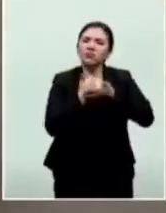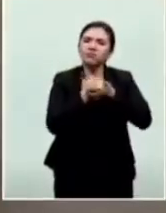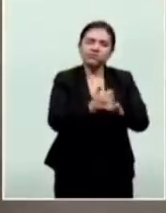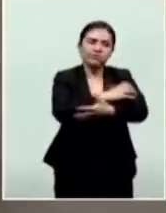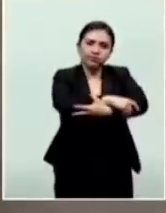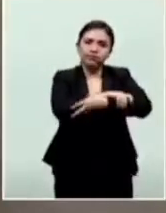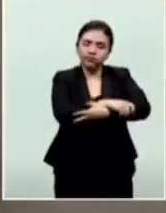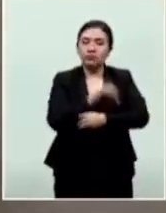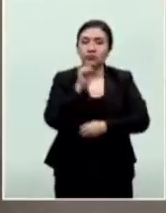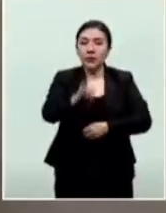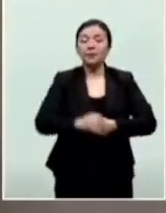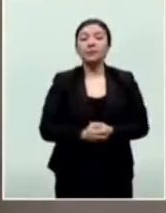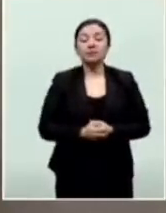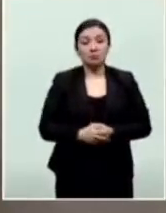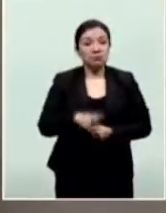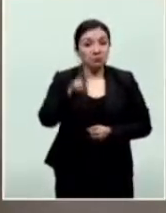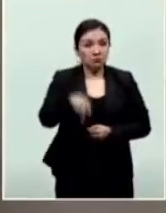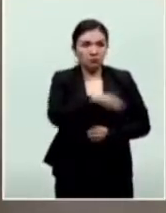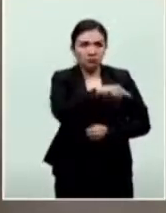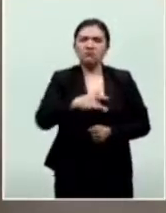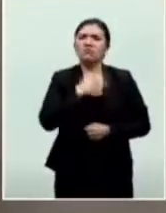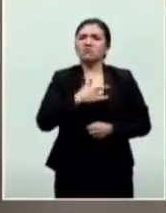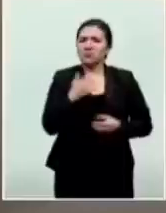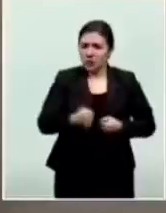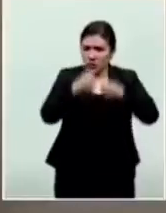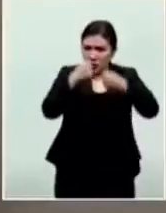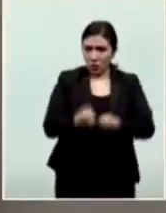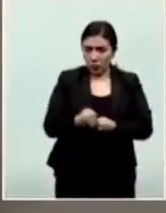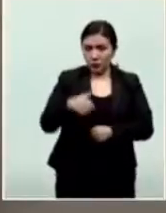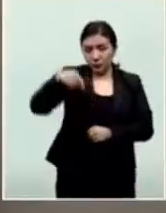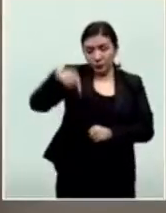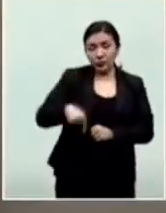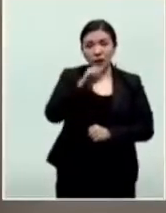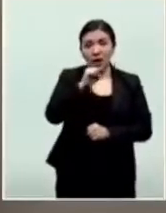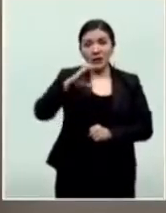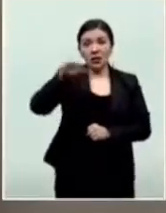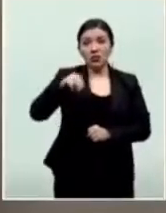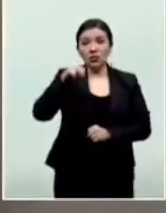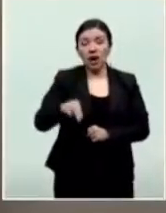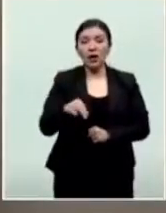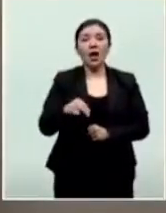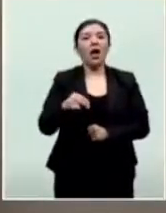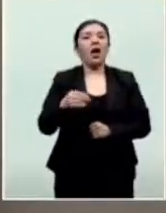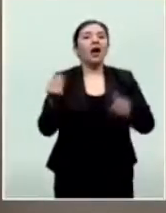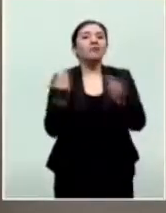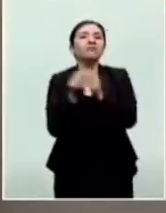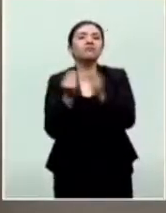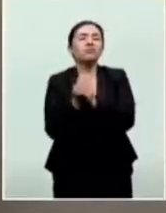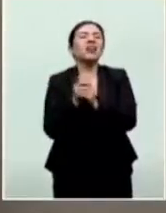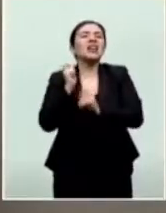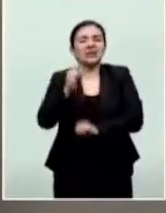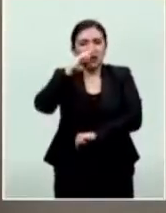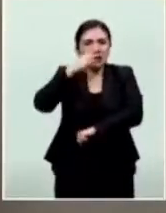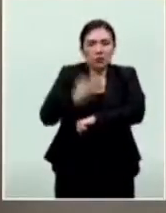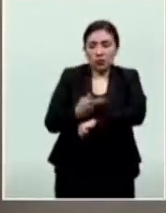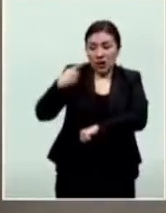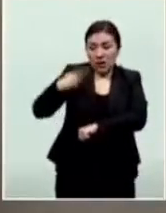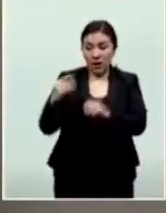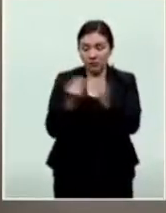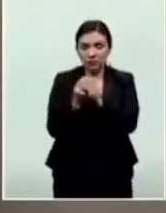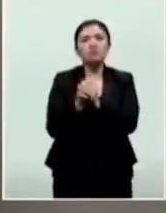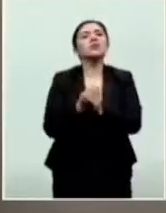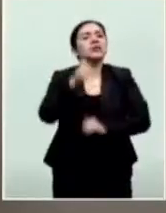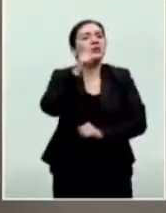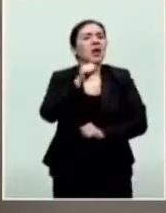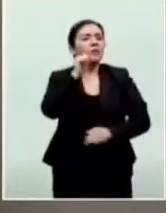solidaridad. Y tengan certeza que el Poder Judicial Federal, en el ámbito de sus atribuciones, estará a la